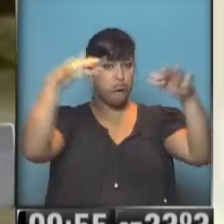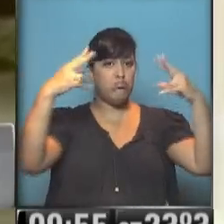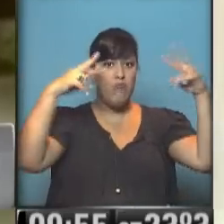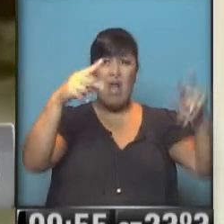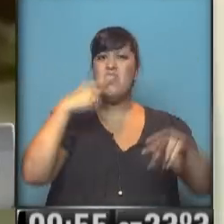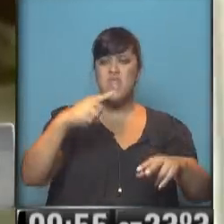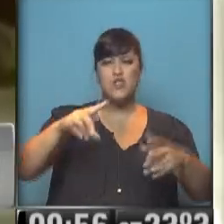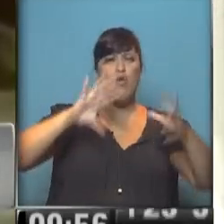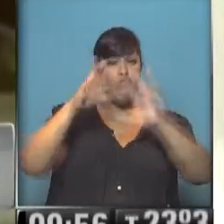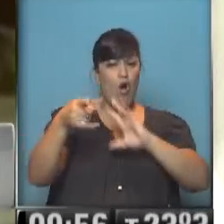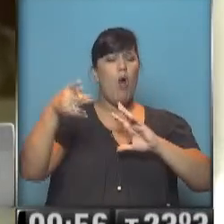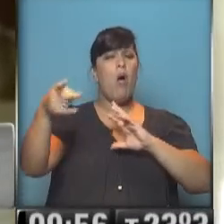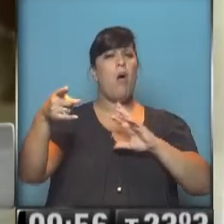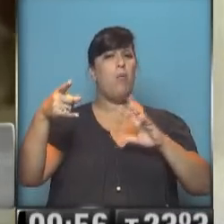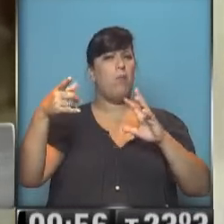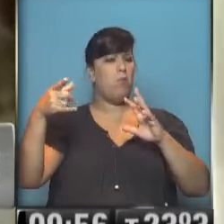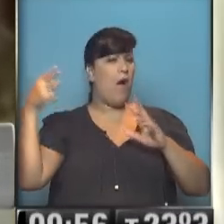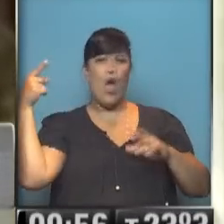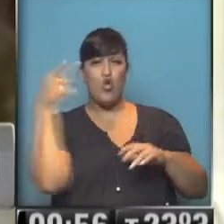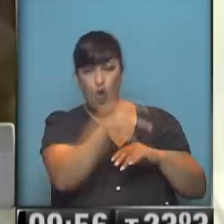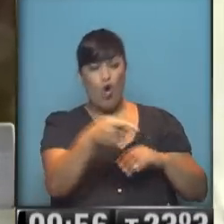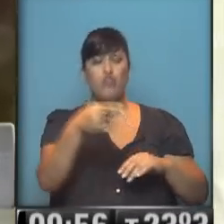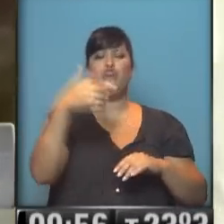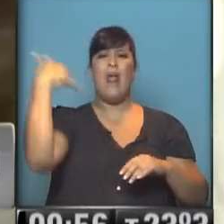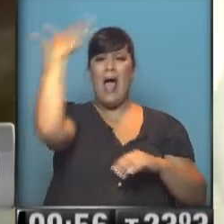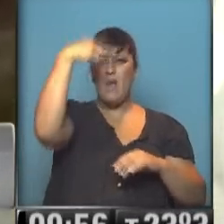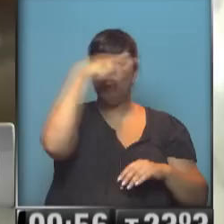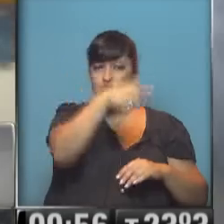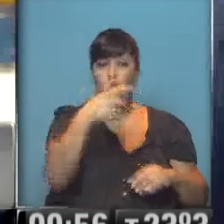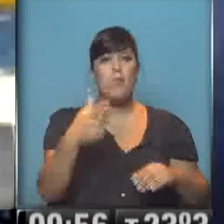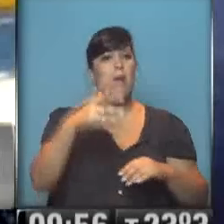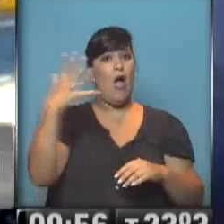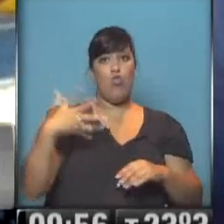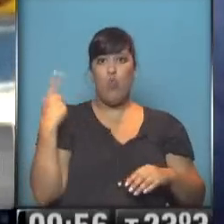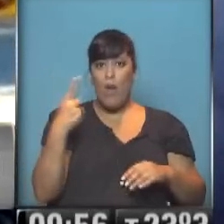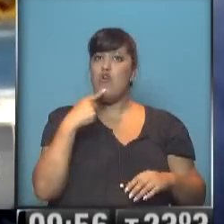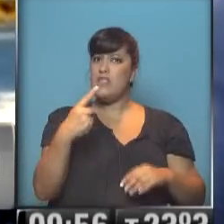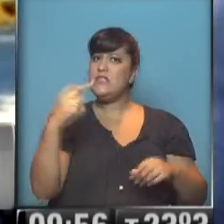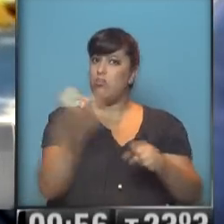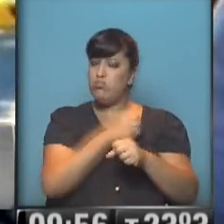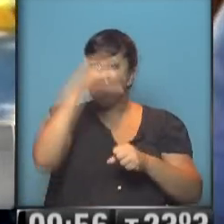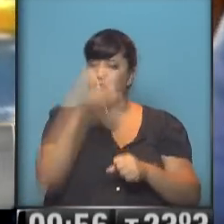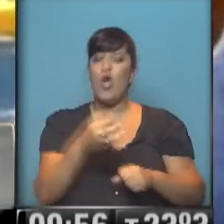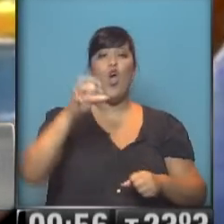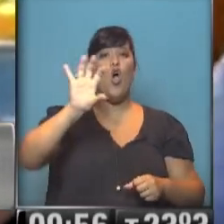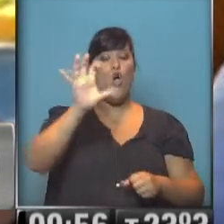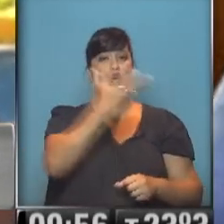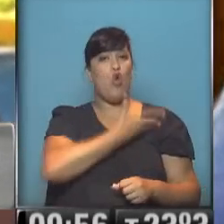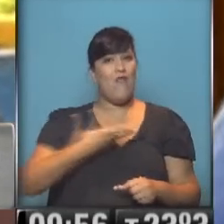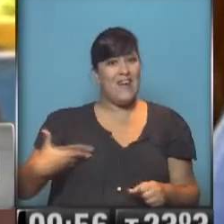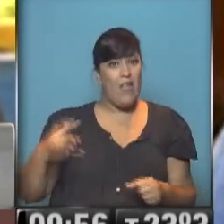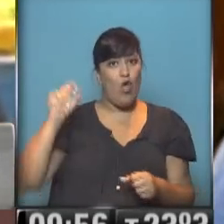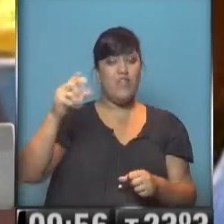ataque con consignas antisemitas esto lo confirmó el dueño del alojamiento el gobernador de chubut también se